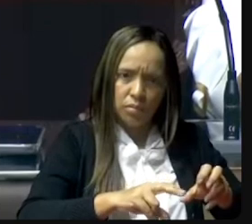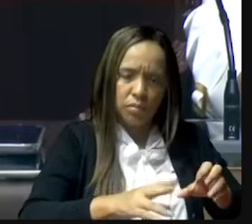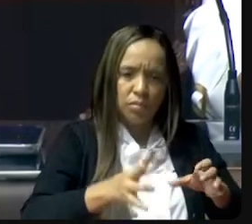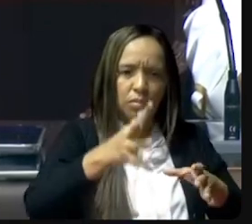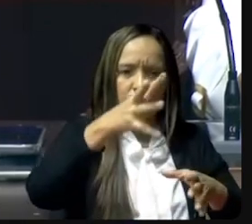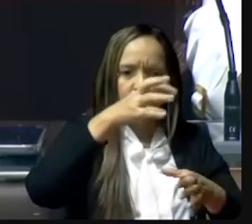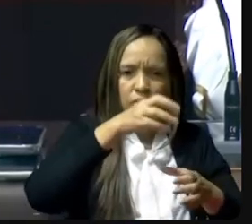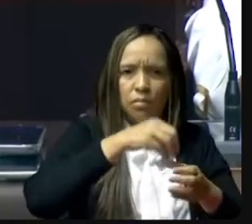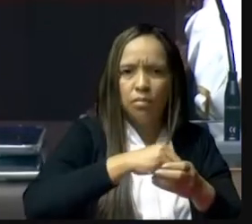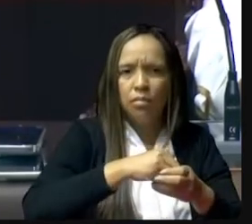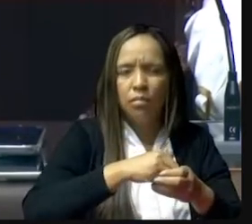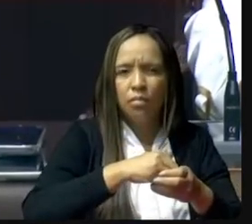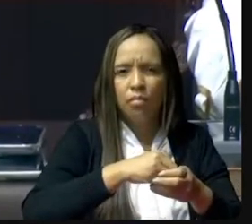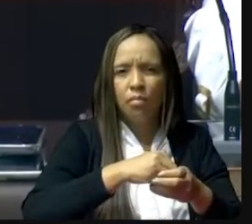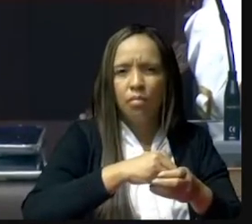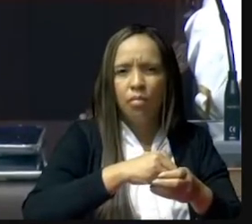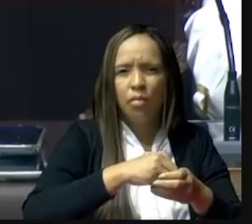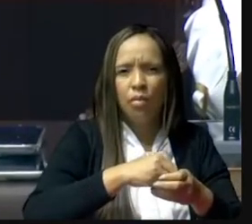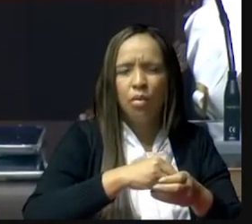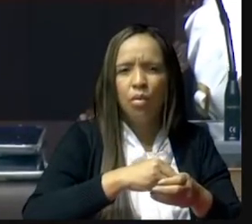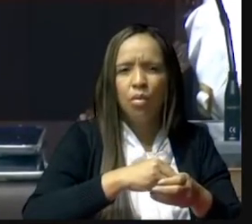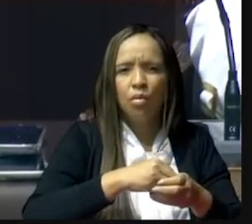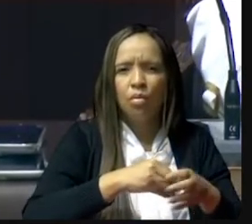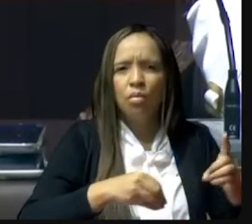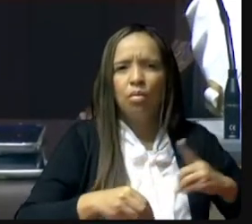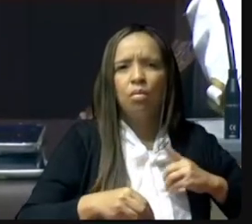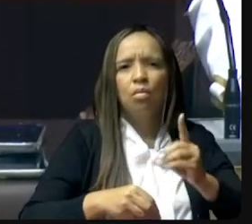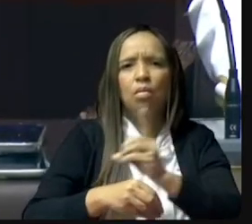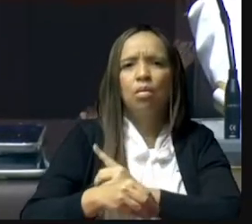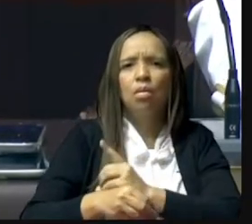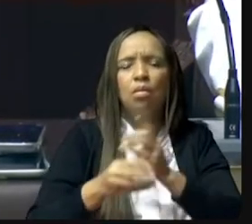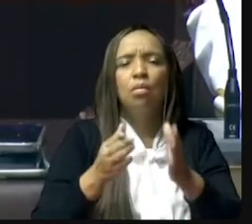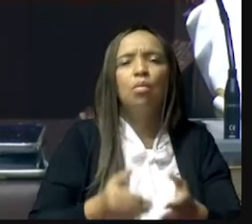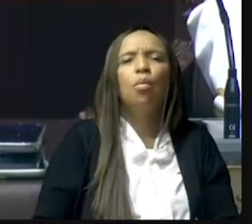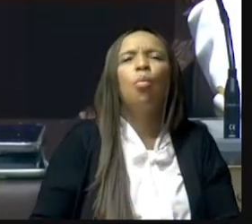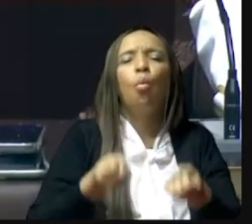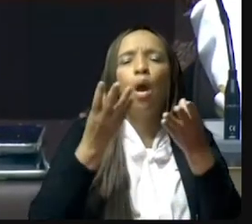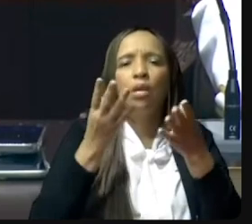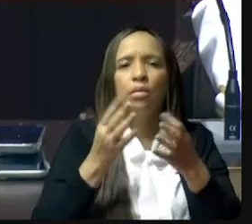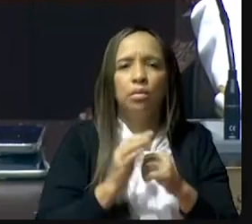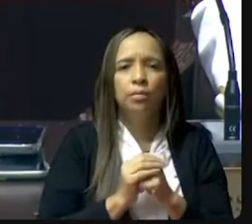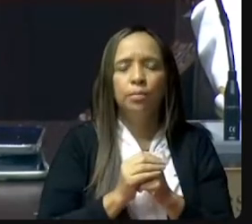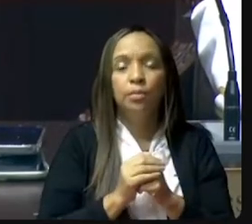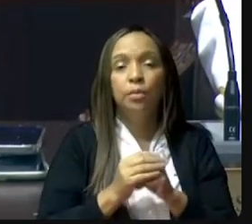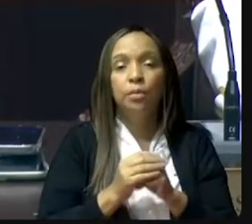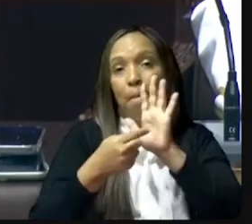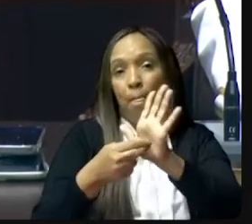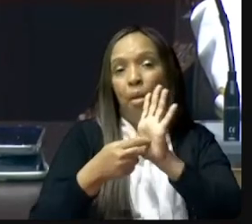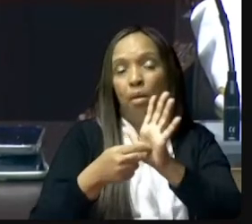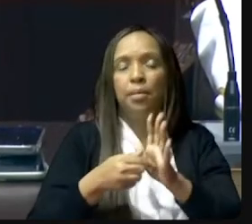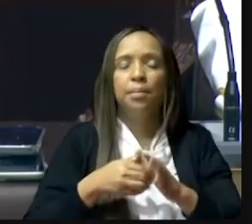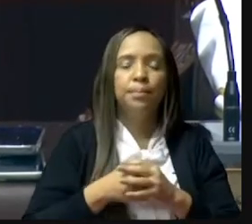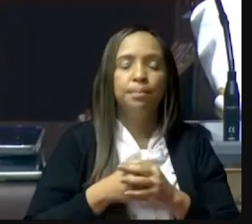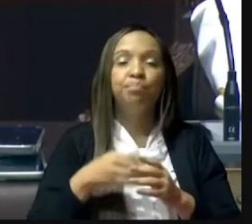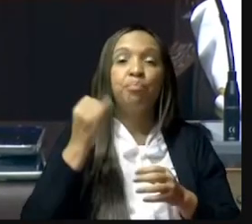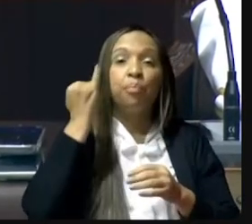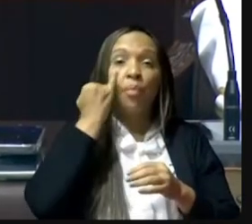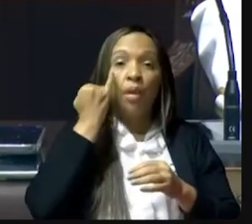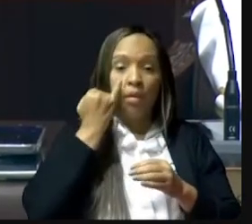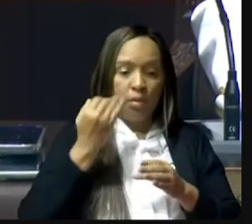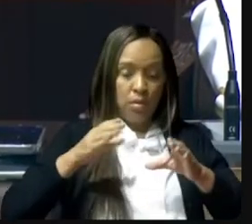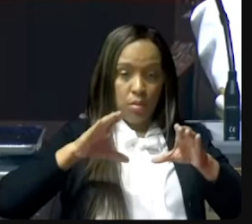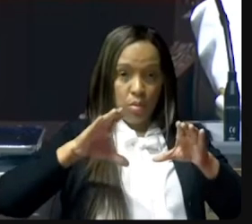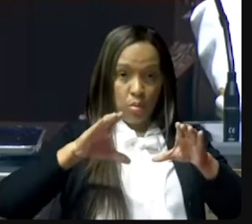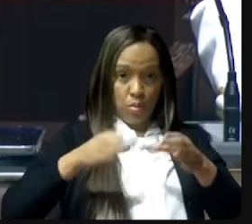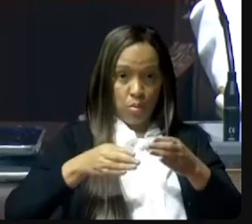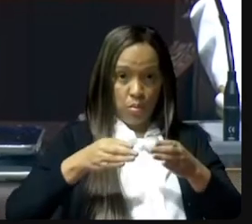bloque en otras palabras un bloque vamos a decir con el mínimo